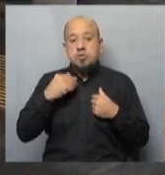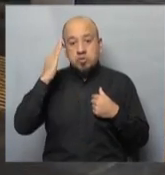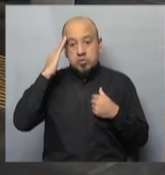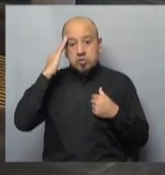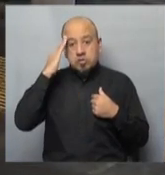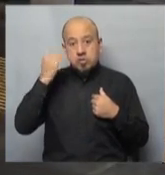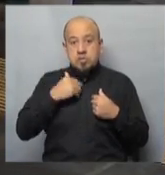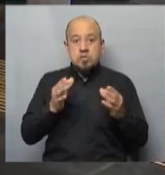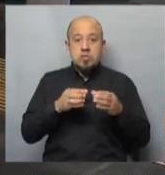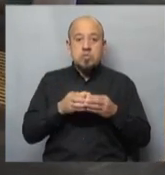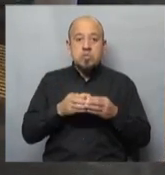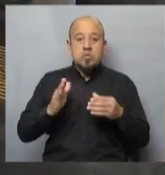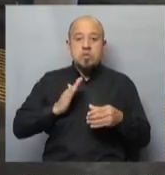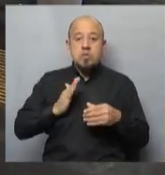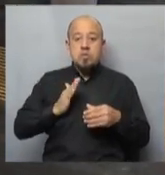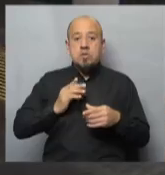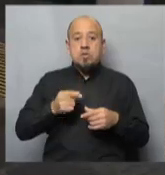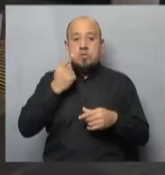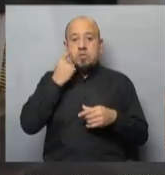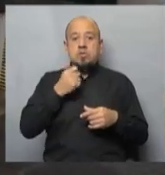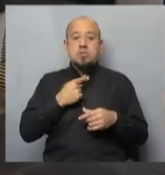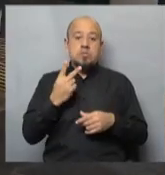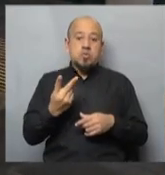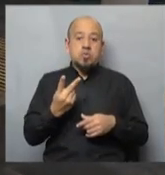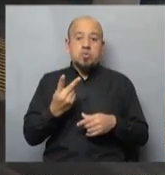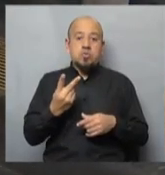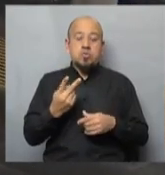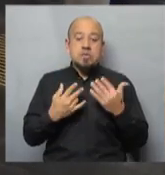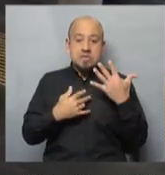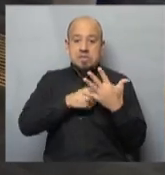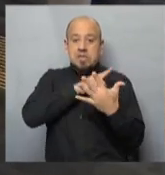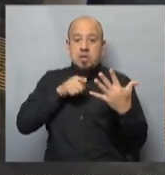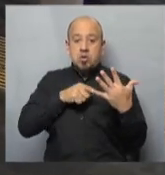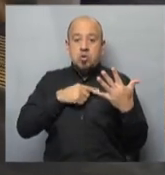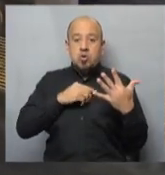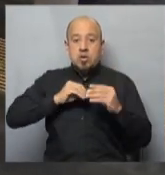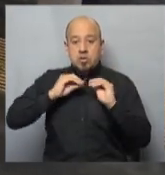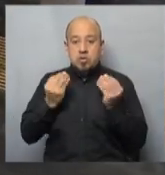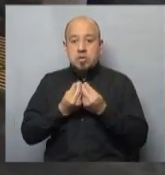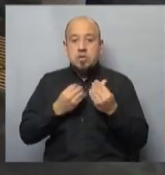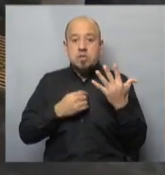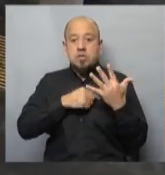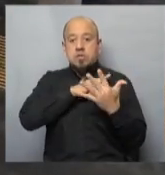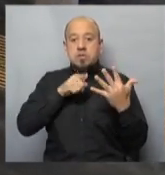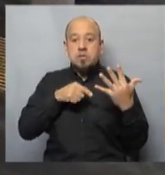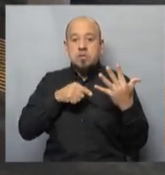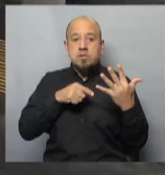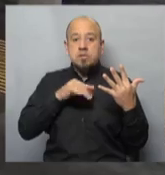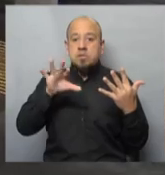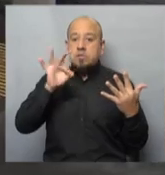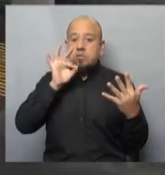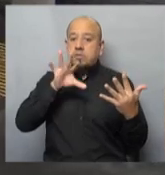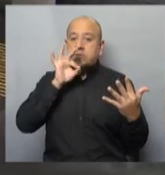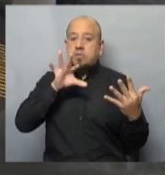equipo femenino, me di cuenta que dos de las jugadoras, de las cinco que van, habían sido elegidas de